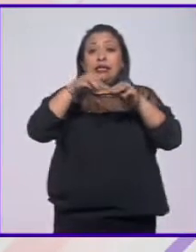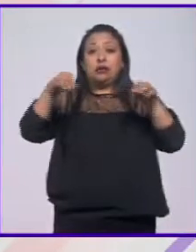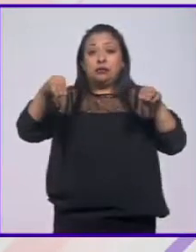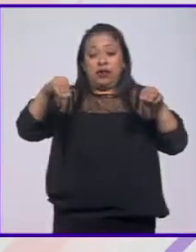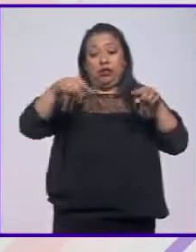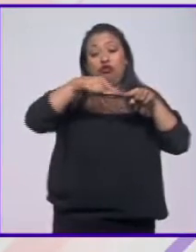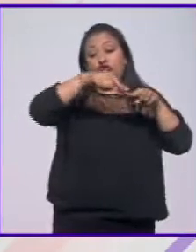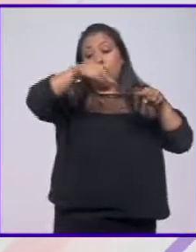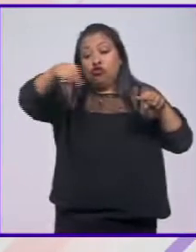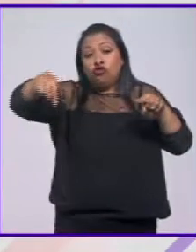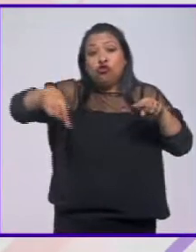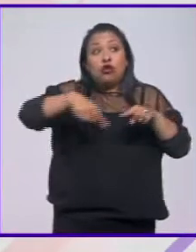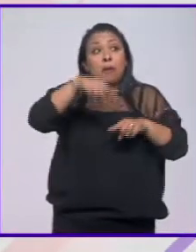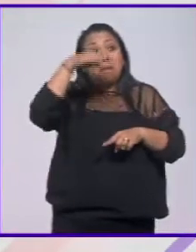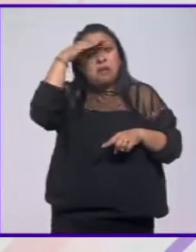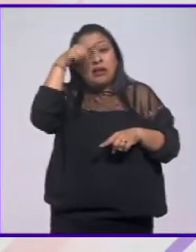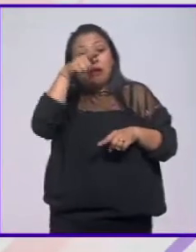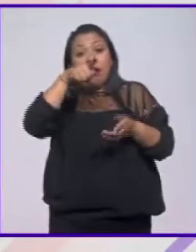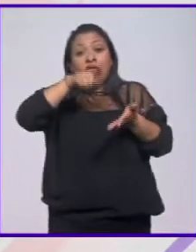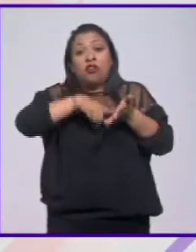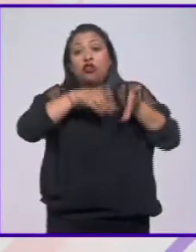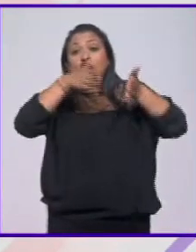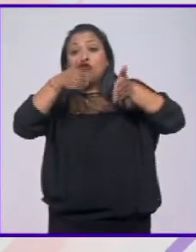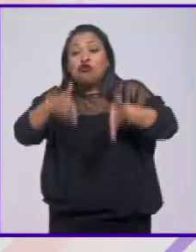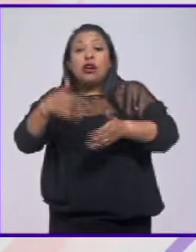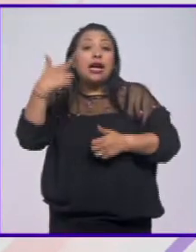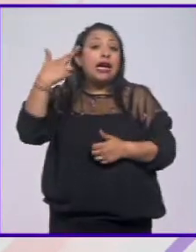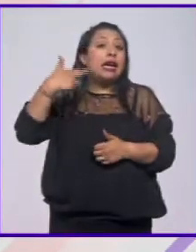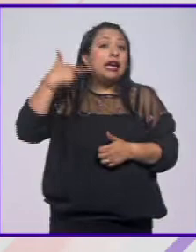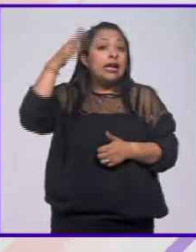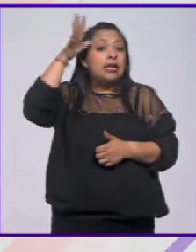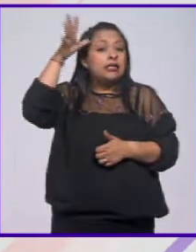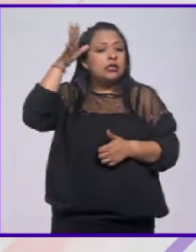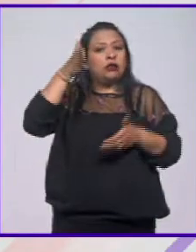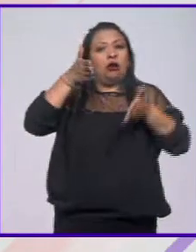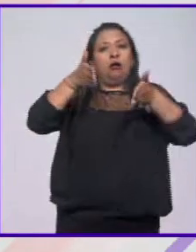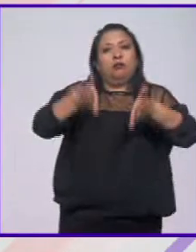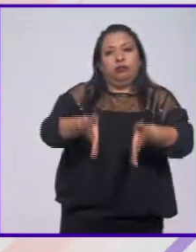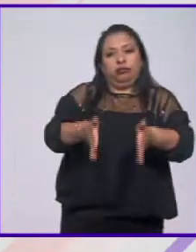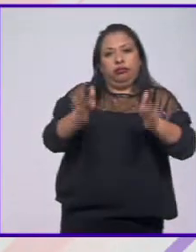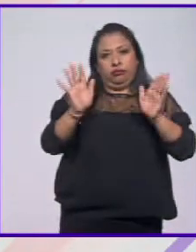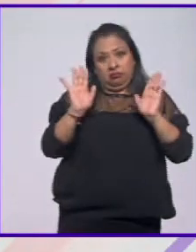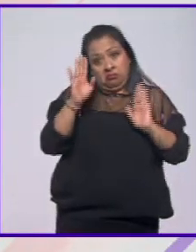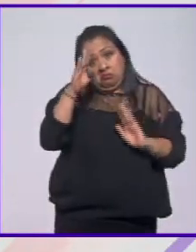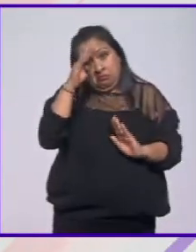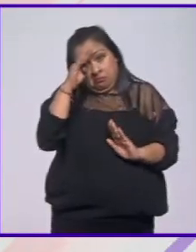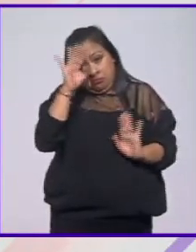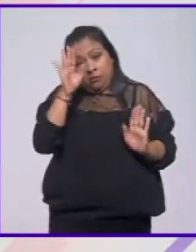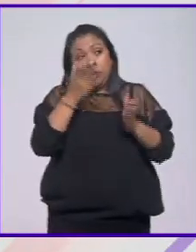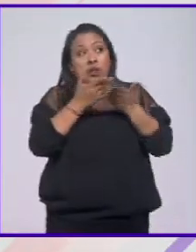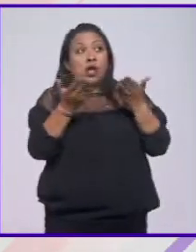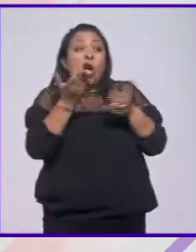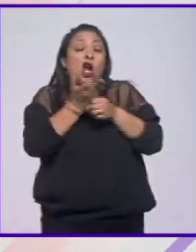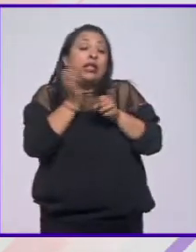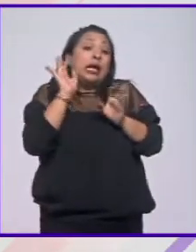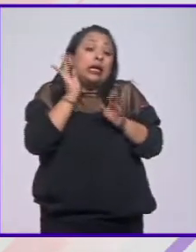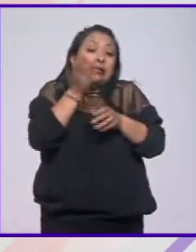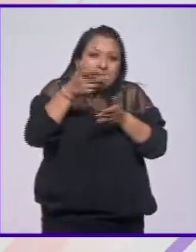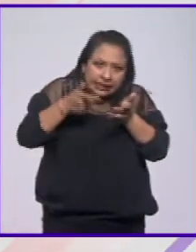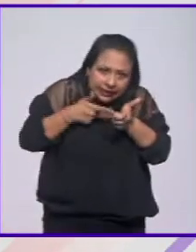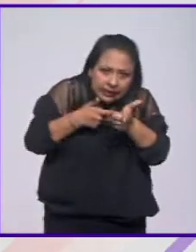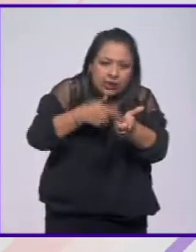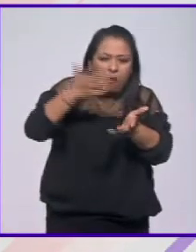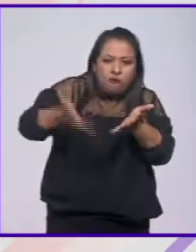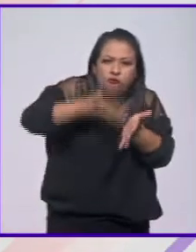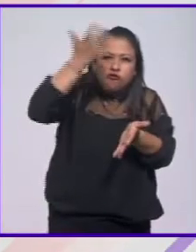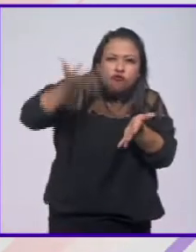se cree fueron depositados los restos de los reyes aztecas. Ahora seguimos excavando, tenemos la idea de que